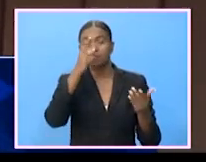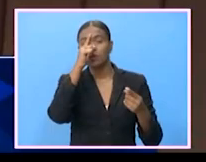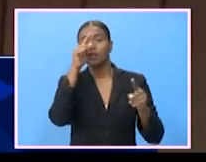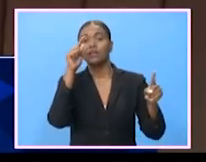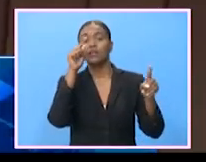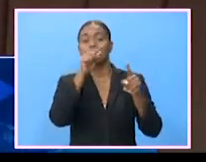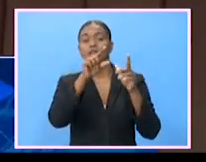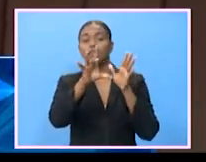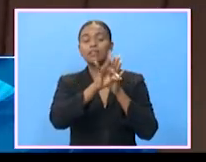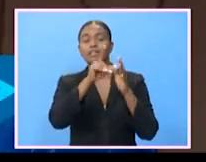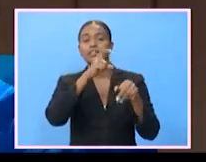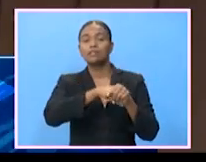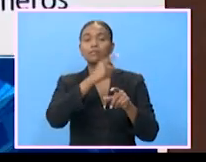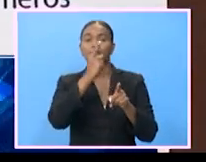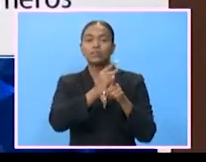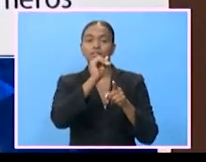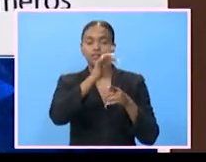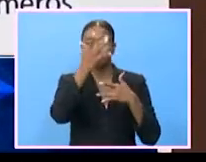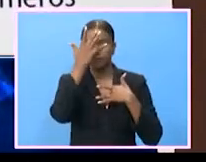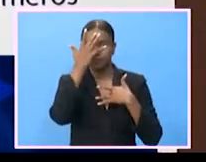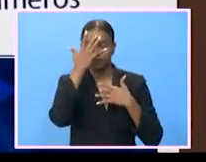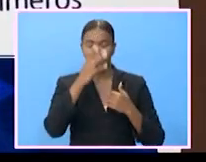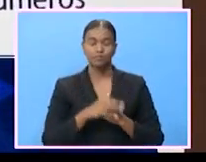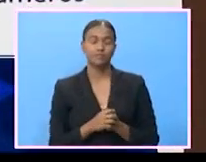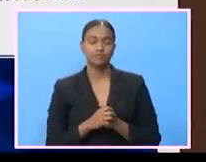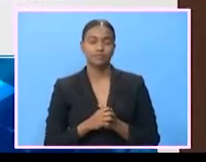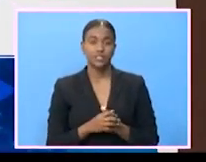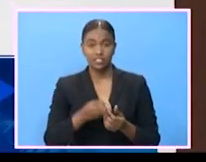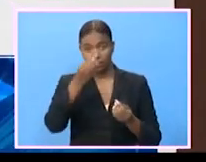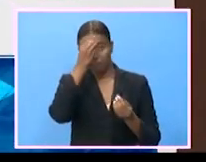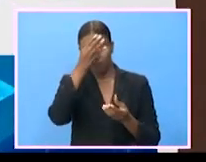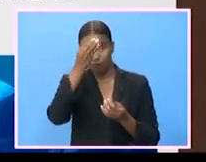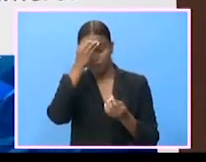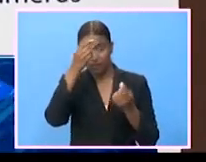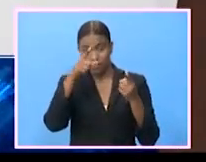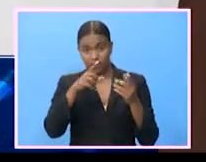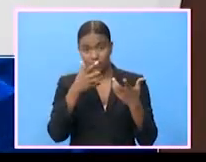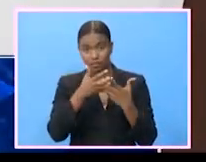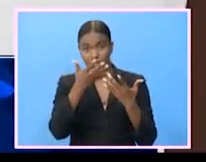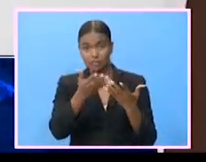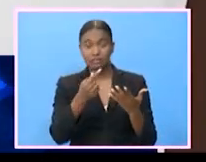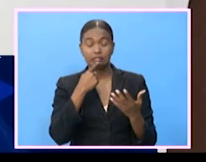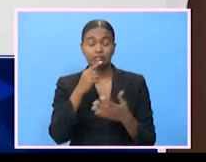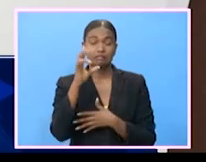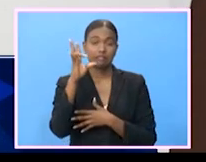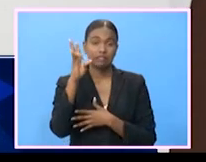detectar a tiempo estas enfermedades. Datos de la primera jornada arrojaron que el